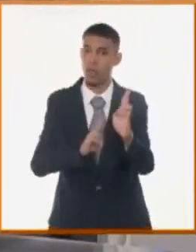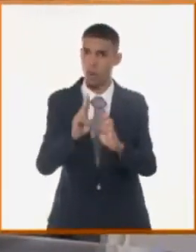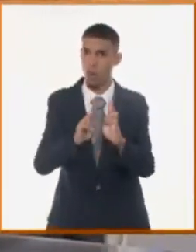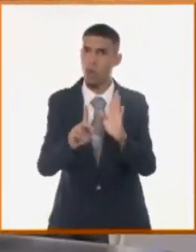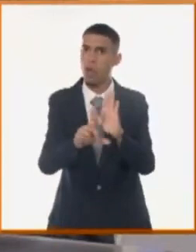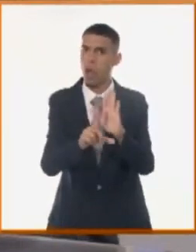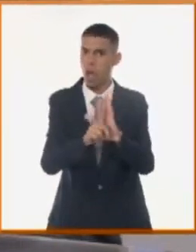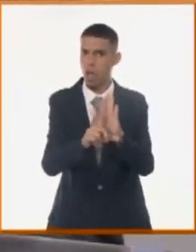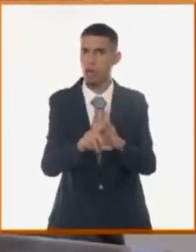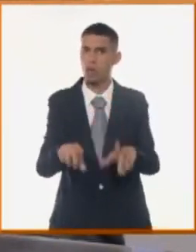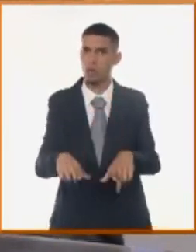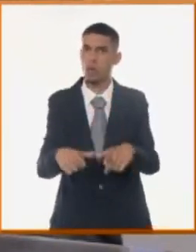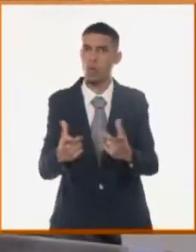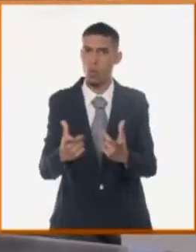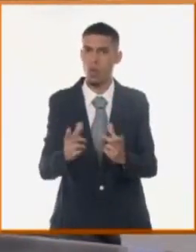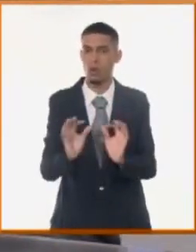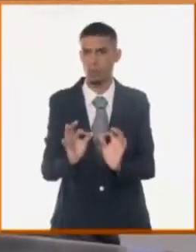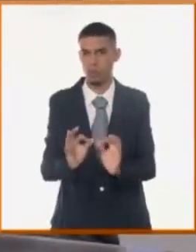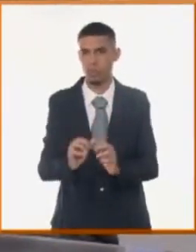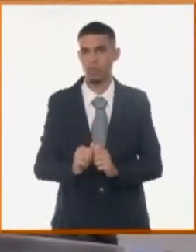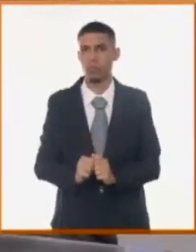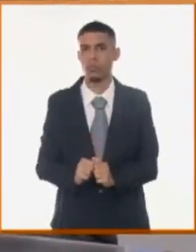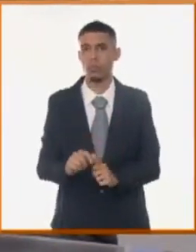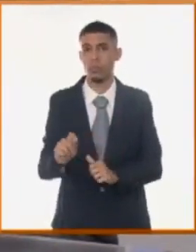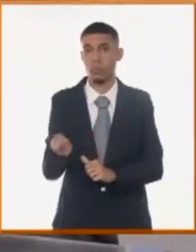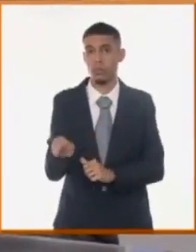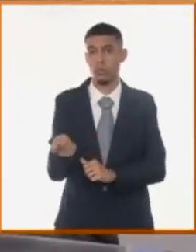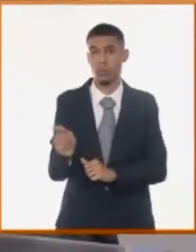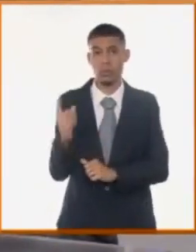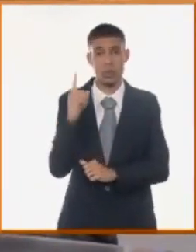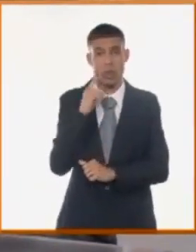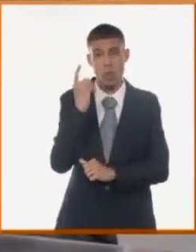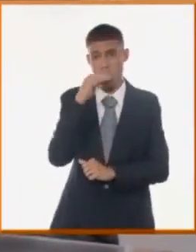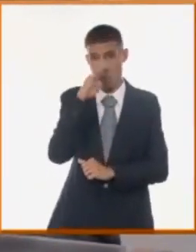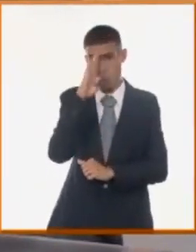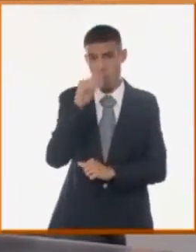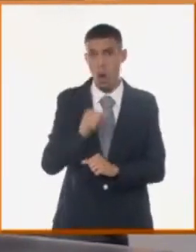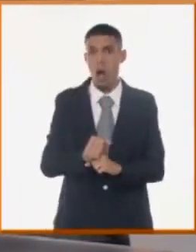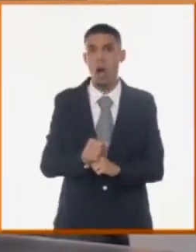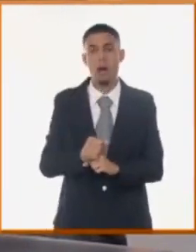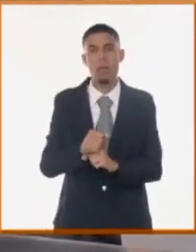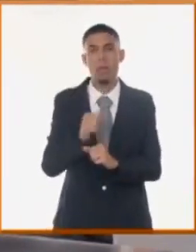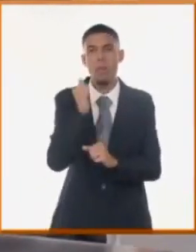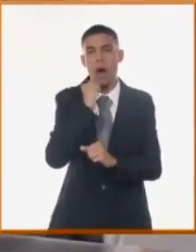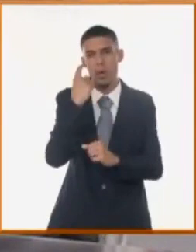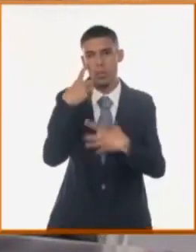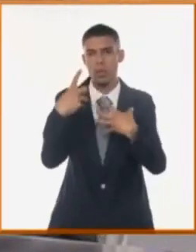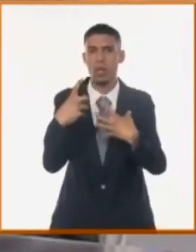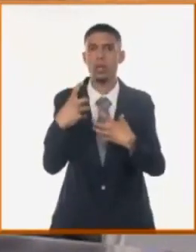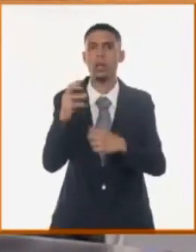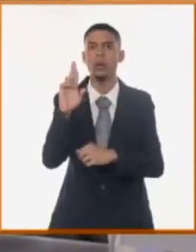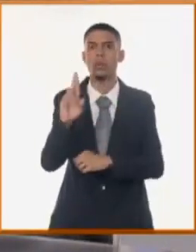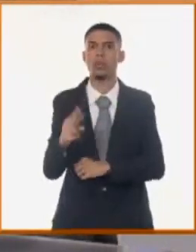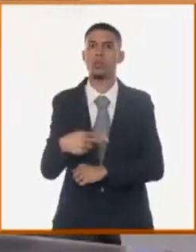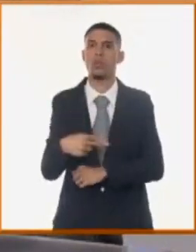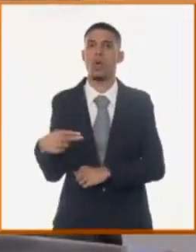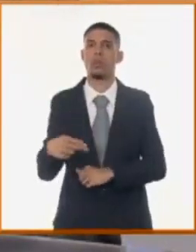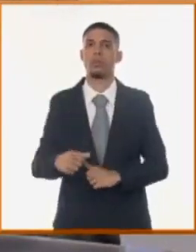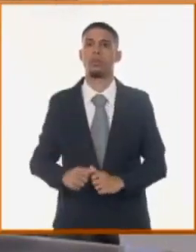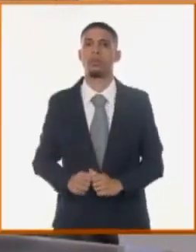capital humano del GEI, que Radio Cuba no sería nada precisamente sin nuestro capital humano, del cual profundizaré más